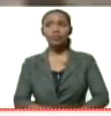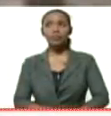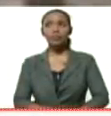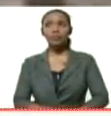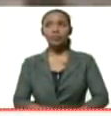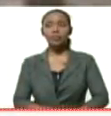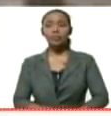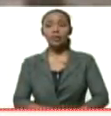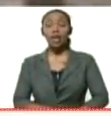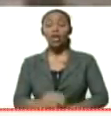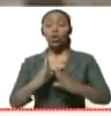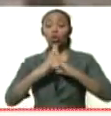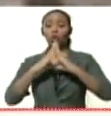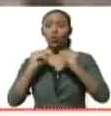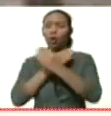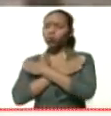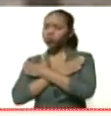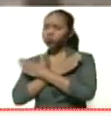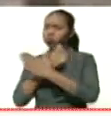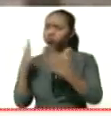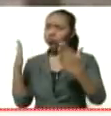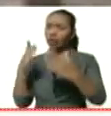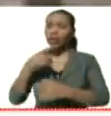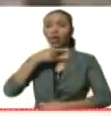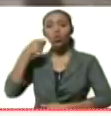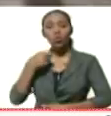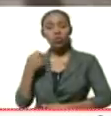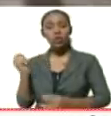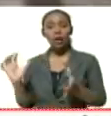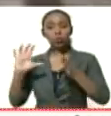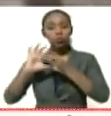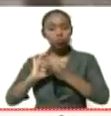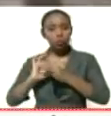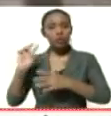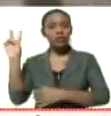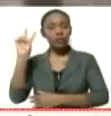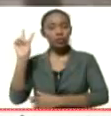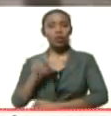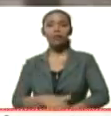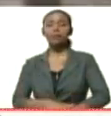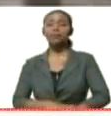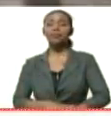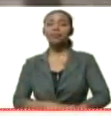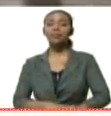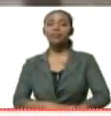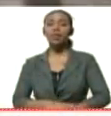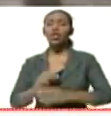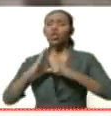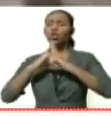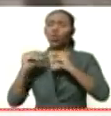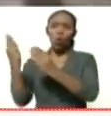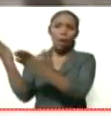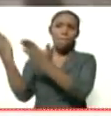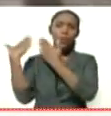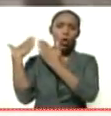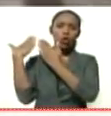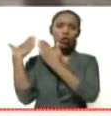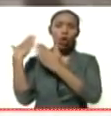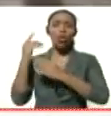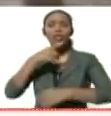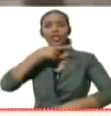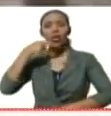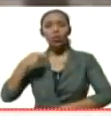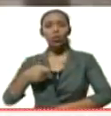de toda la solidaridad de Rusia con Venezuela, con el gobierno bolivariano, todo el apoyo de